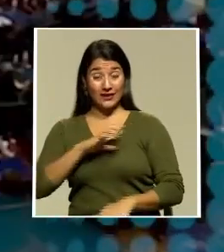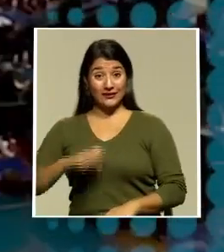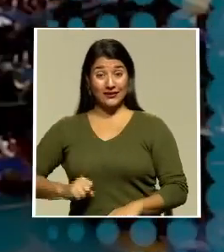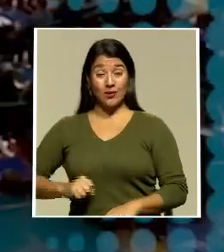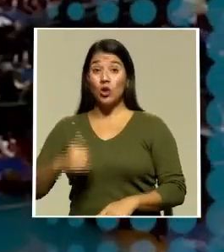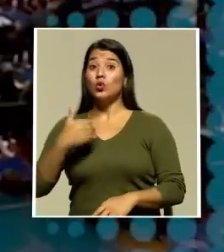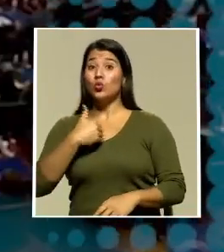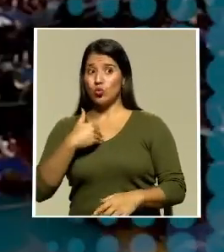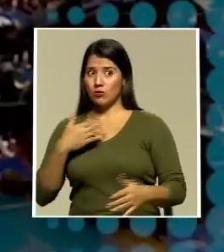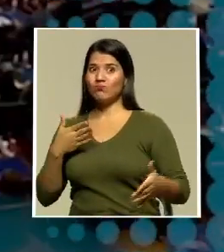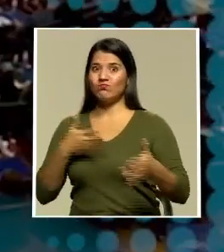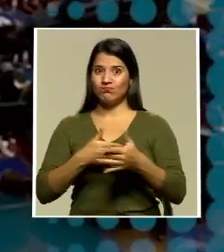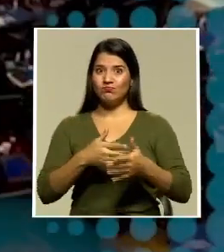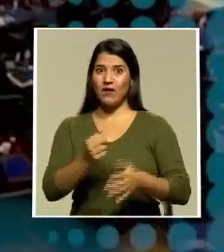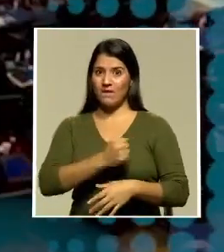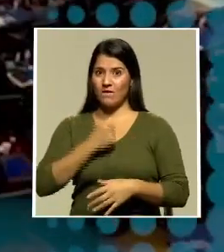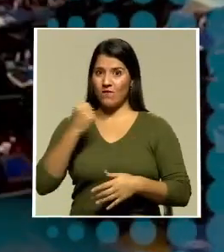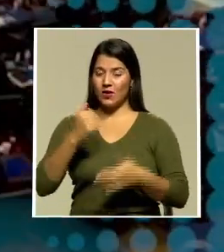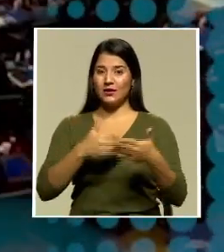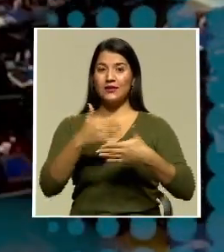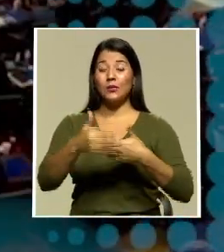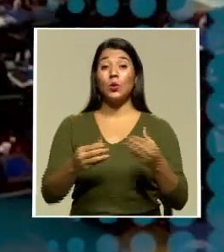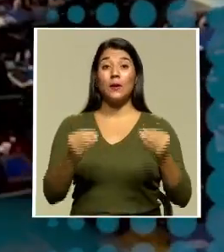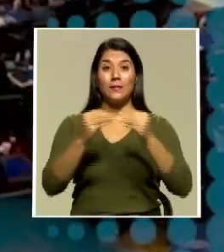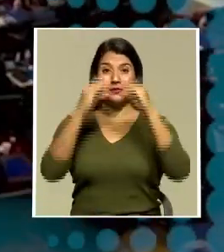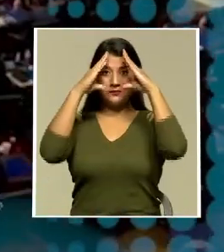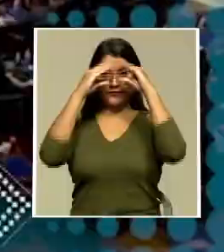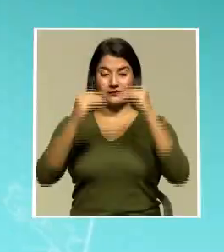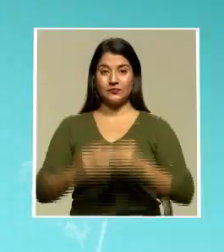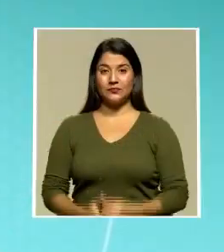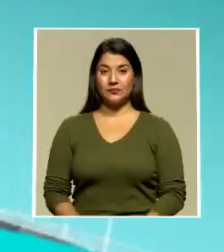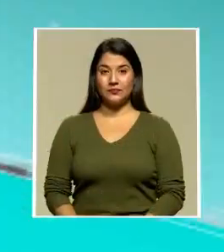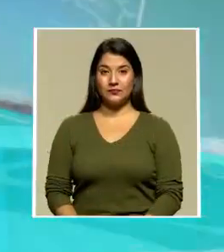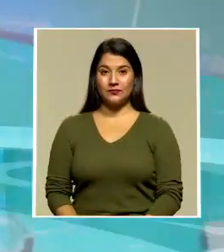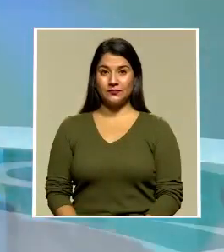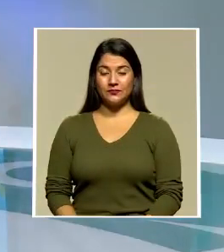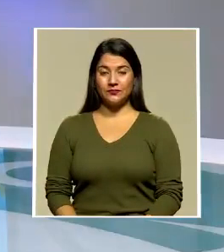un fuerte golpe. Los detalles en esta edición.